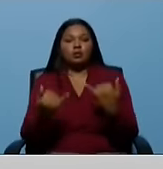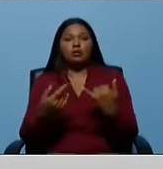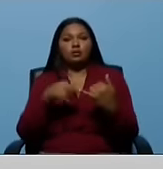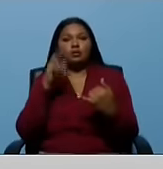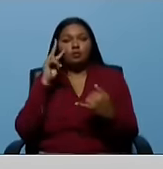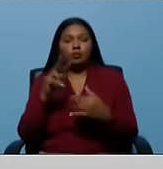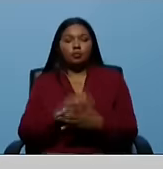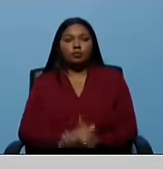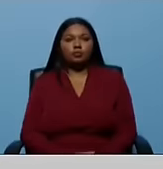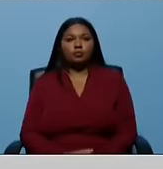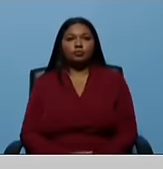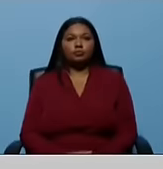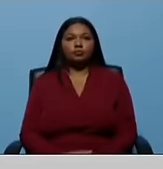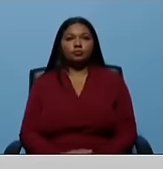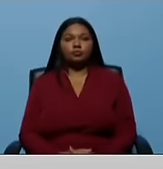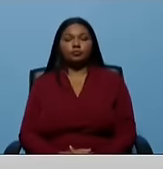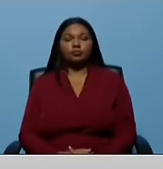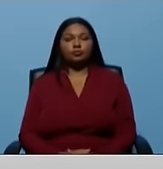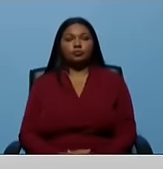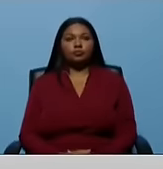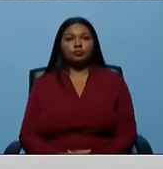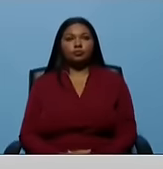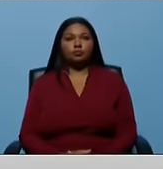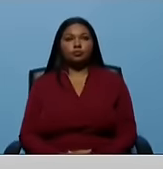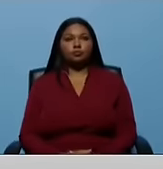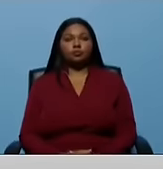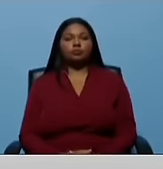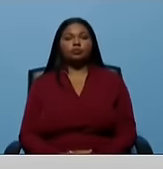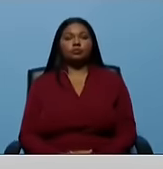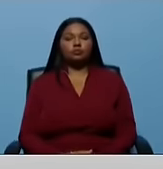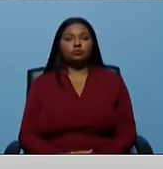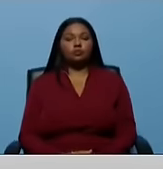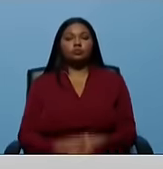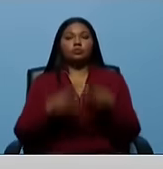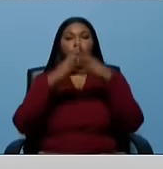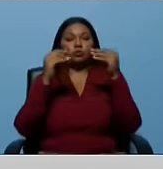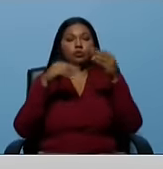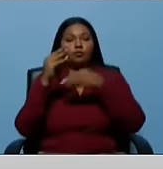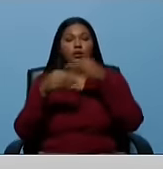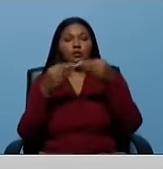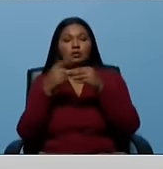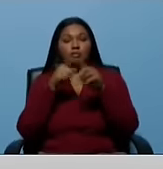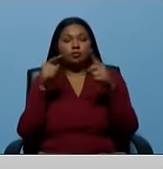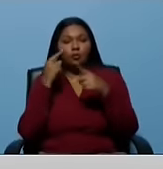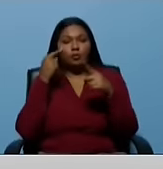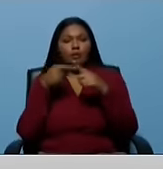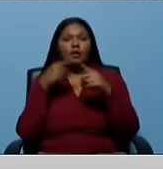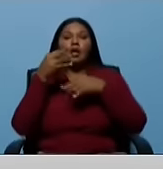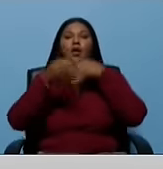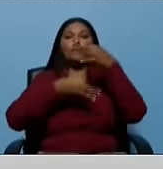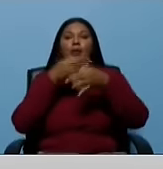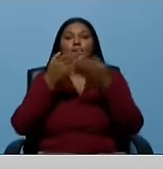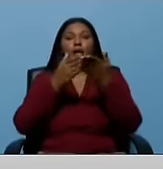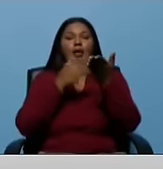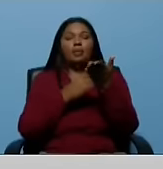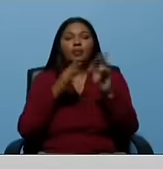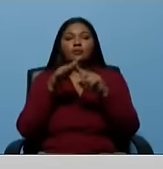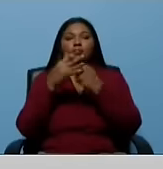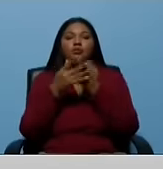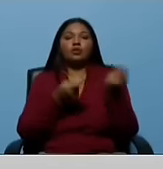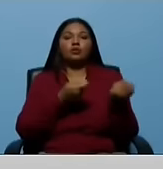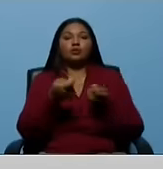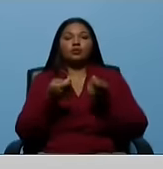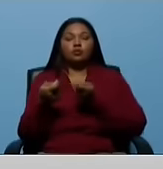de de China no Y esto esto tiene que ver con con lo que estábamos hablando antes no con el control de las